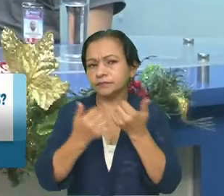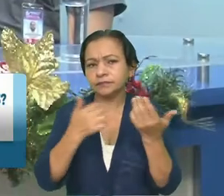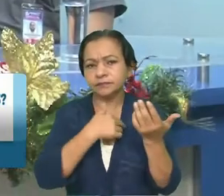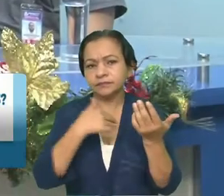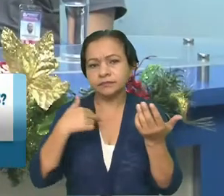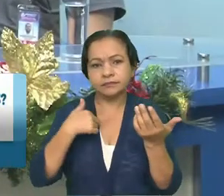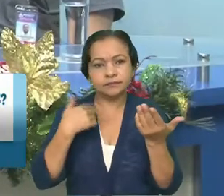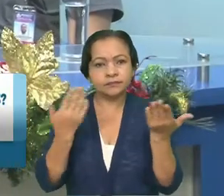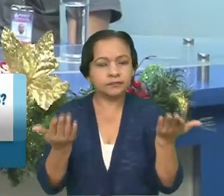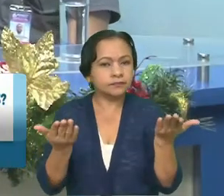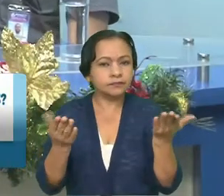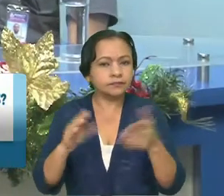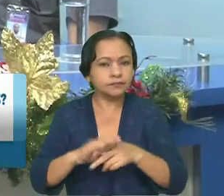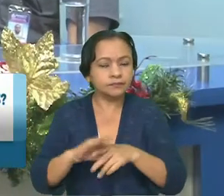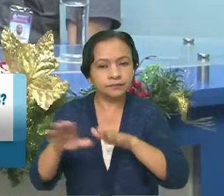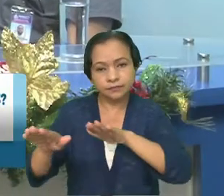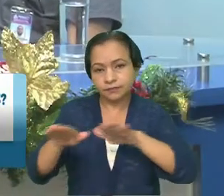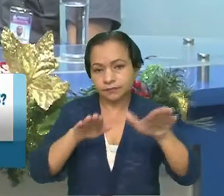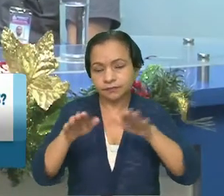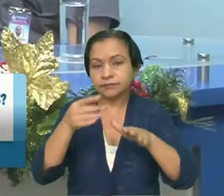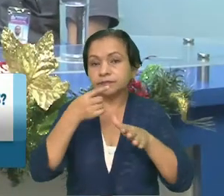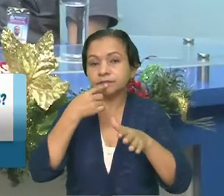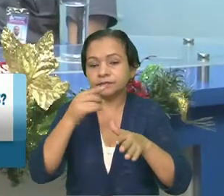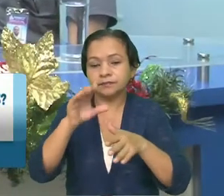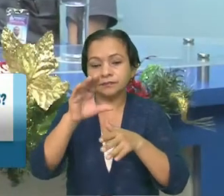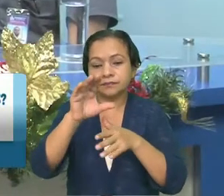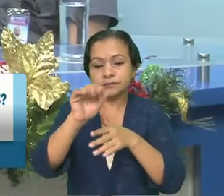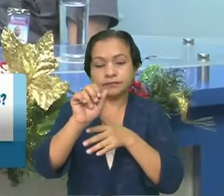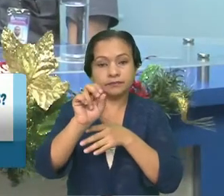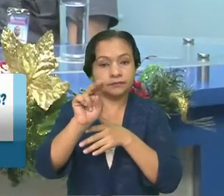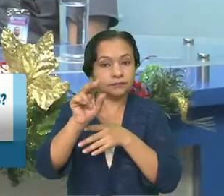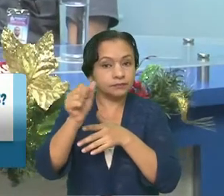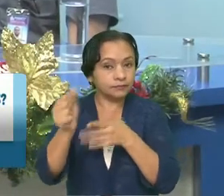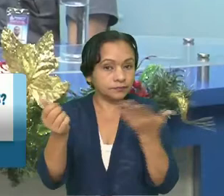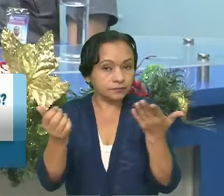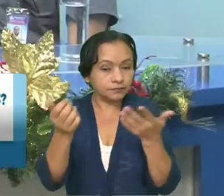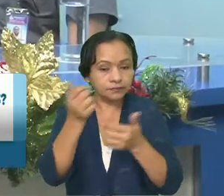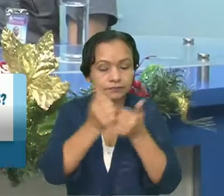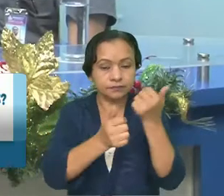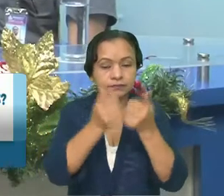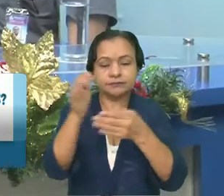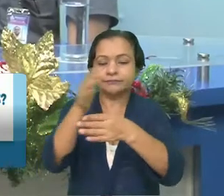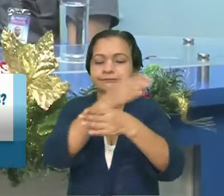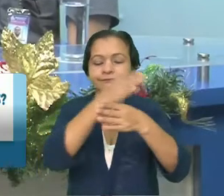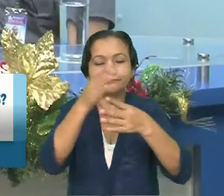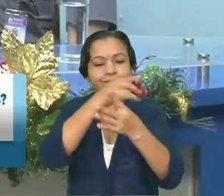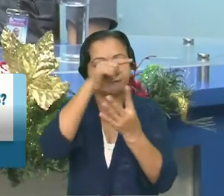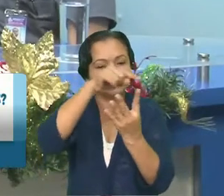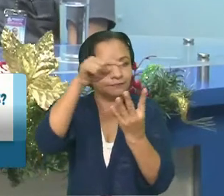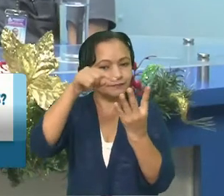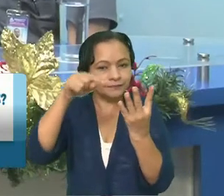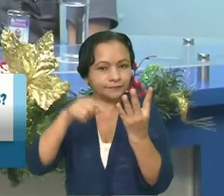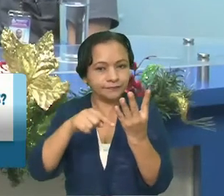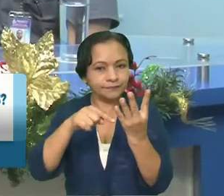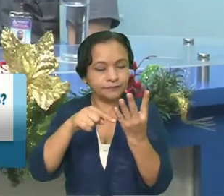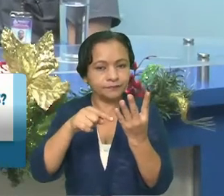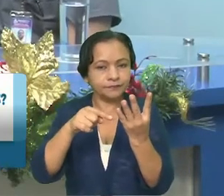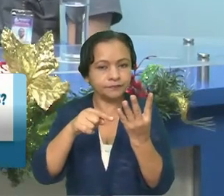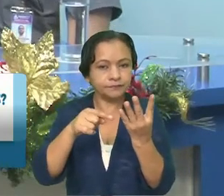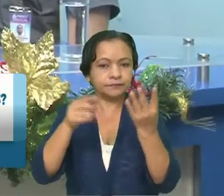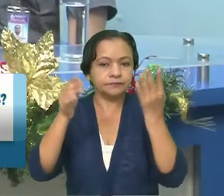que la no, pasen? No podemos establecer una causa. O sea, aquí se habla de un fenómeno multicausal, es decir, cierta